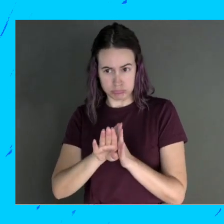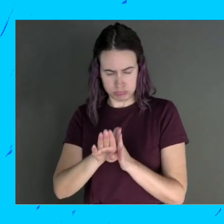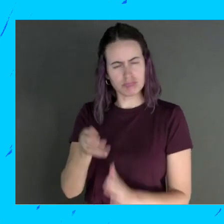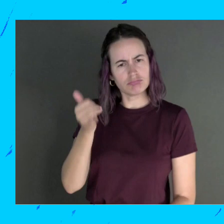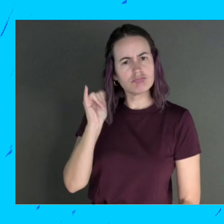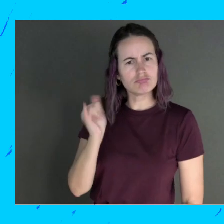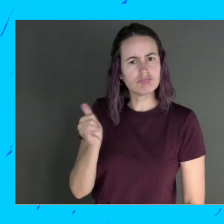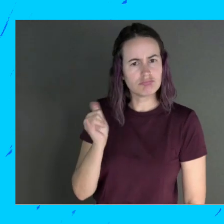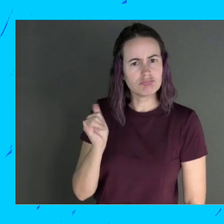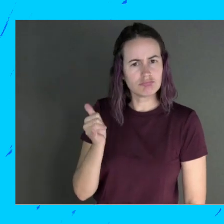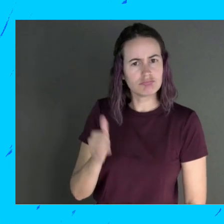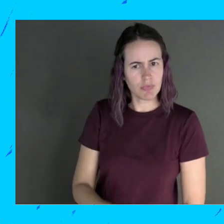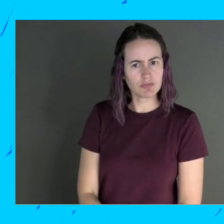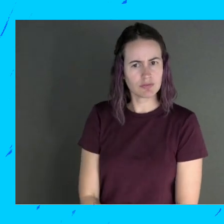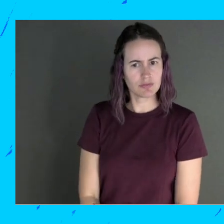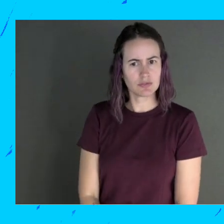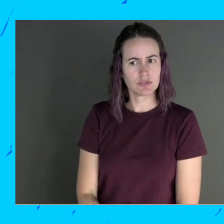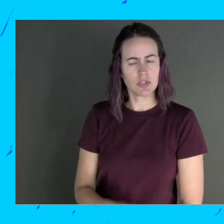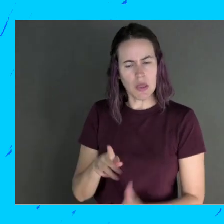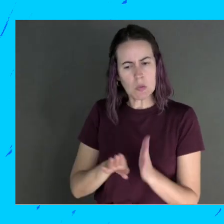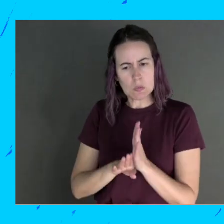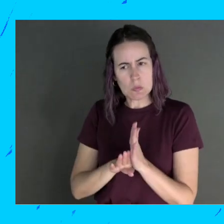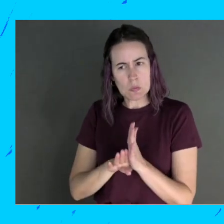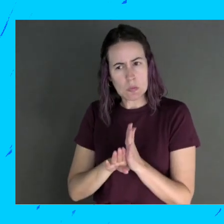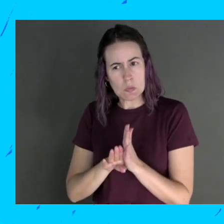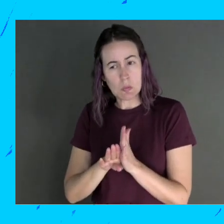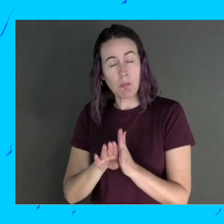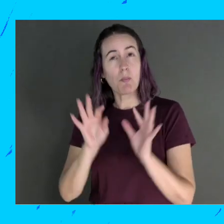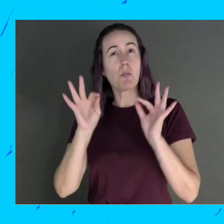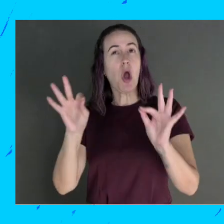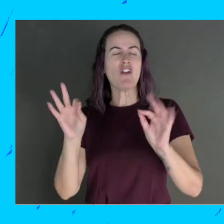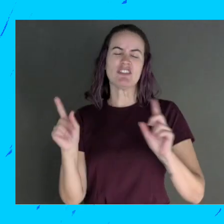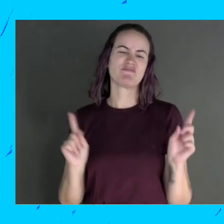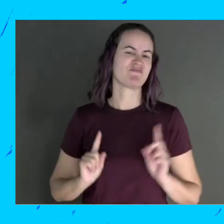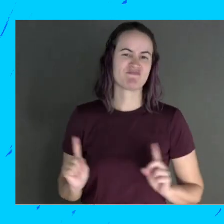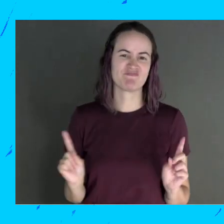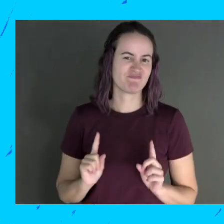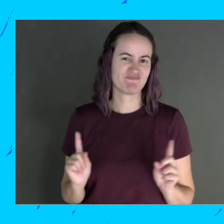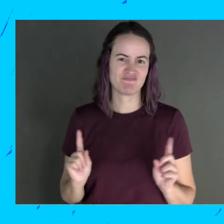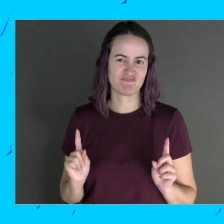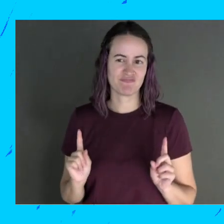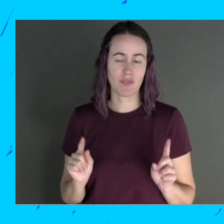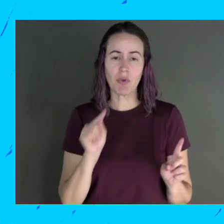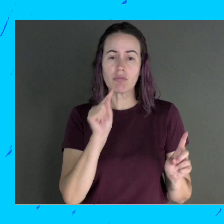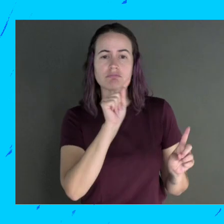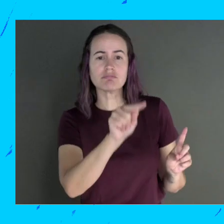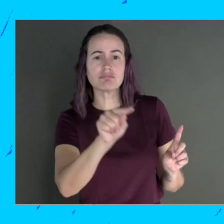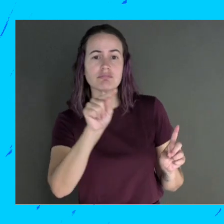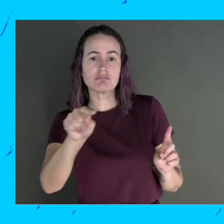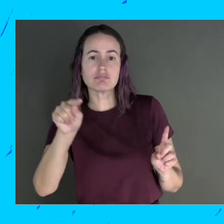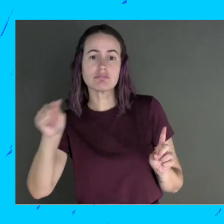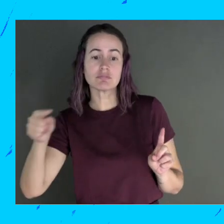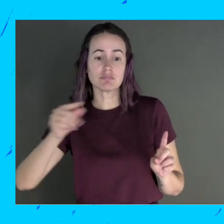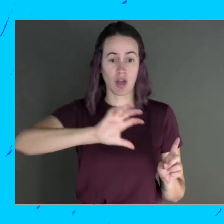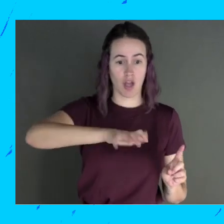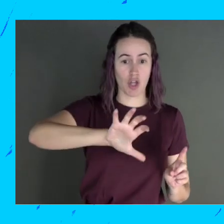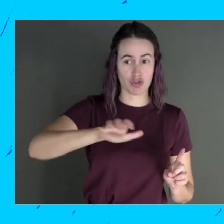estamos avanzando en el ámbito local, sí, estamos avanzando. No estamos donde queremos estar, pero todos los países que han usado la